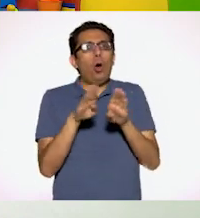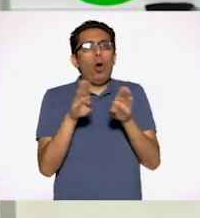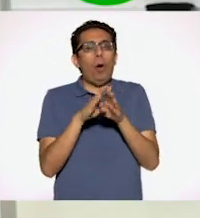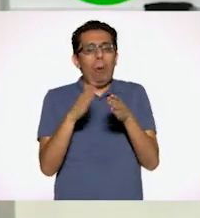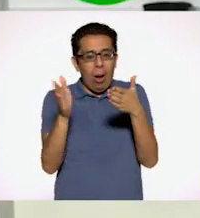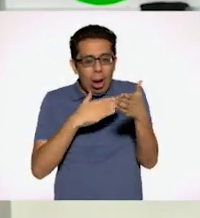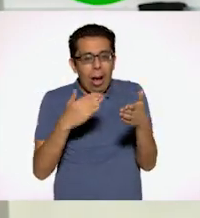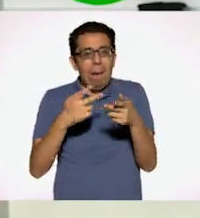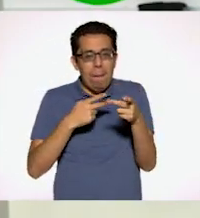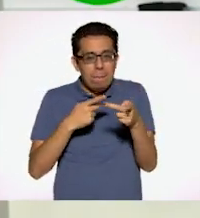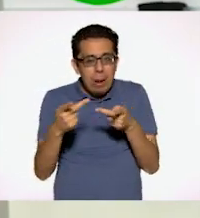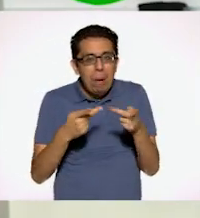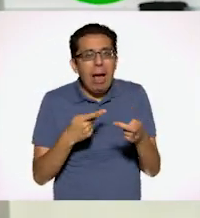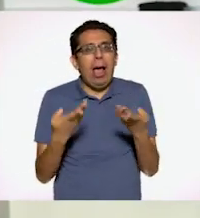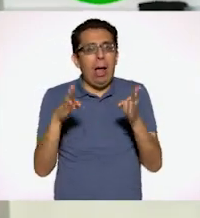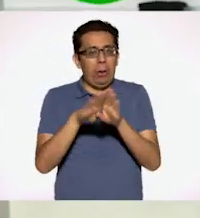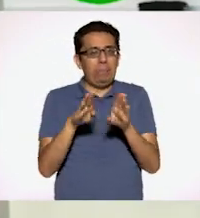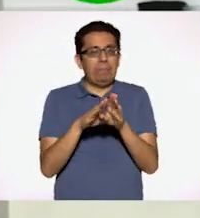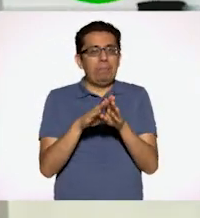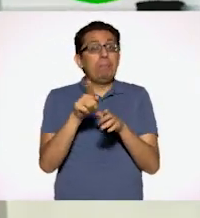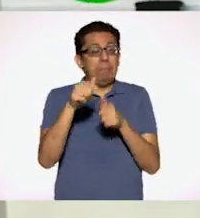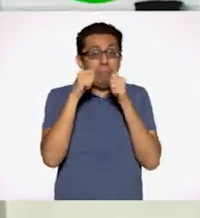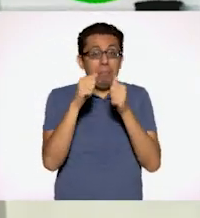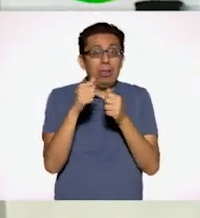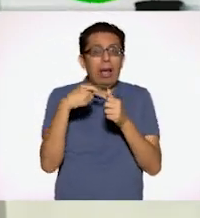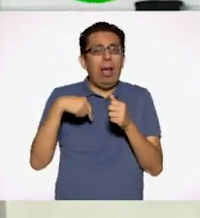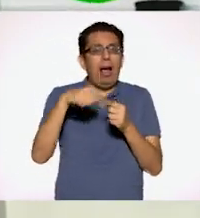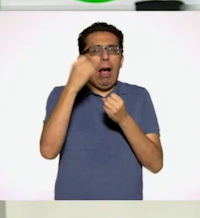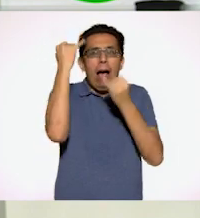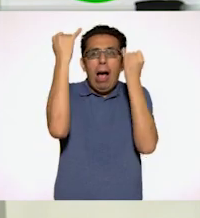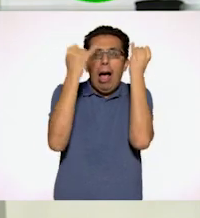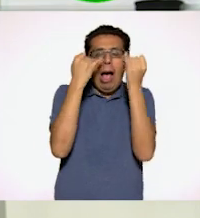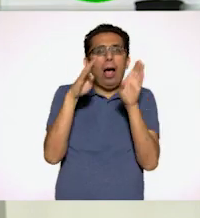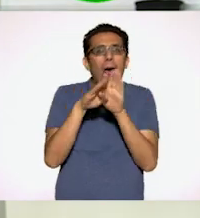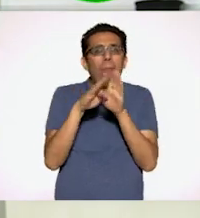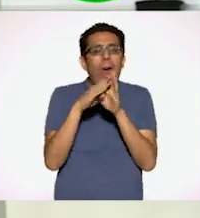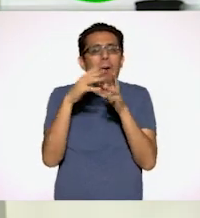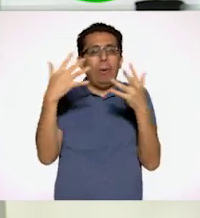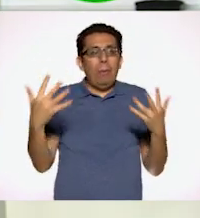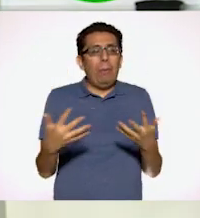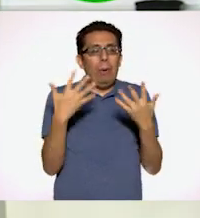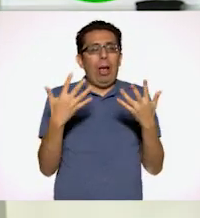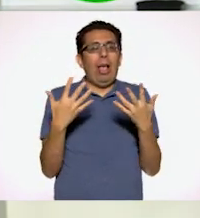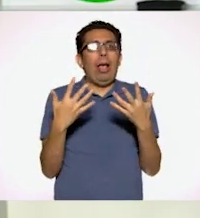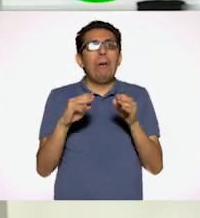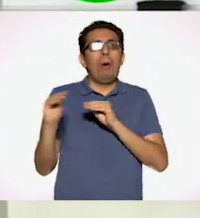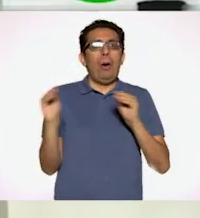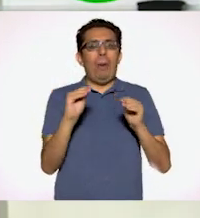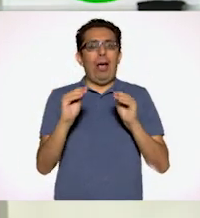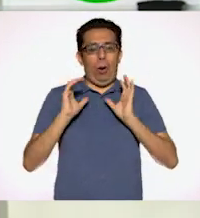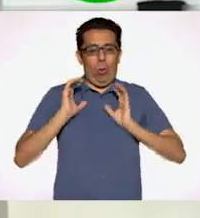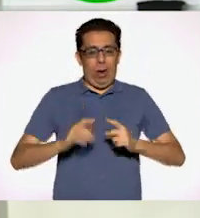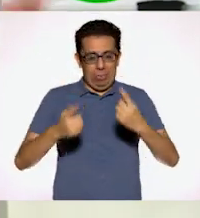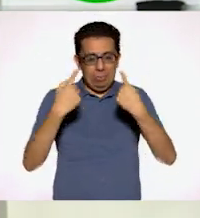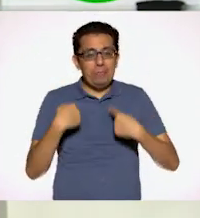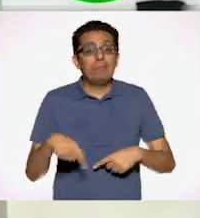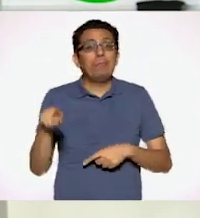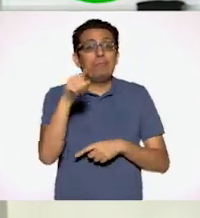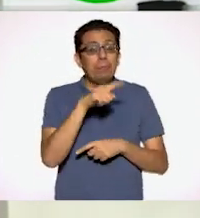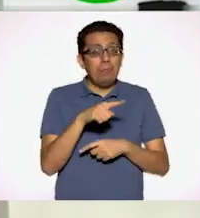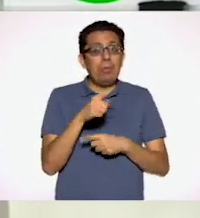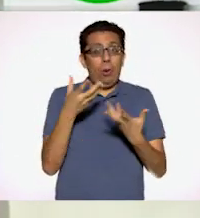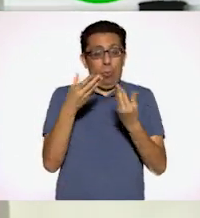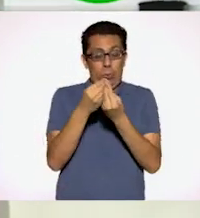preparar? Bueno, mucha atención porque nosotros vamos a imaginar que prepararemos una ensalada moviendo el cuerpo. En casa, junto con